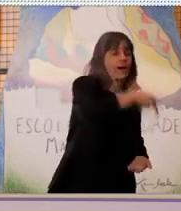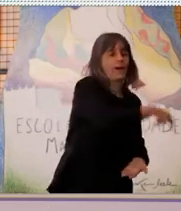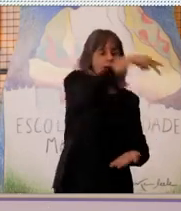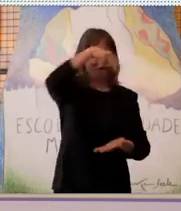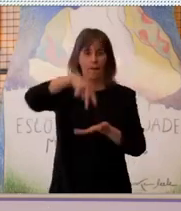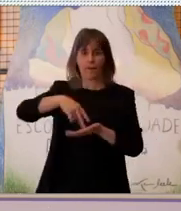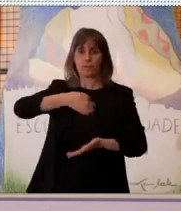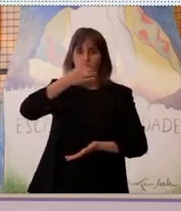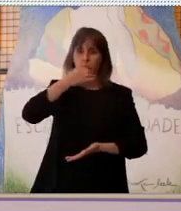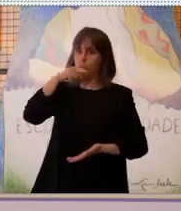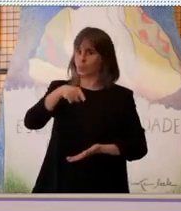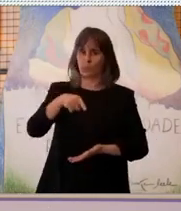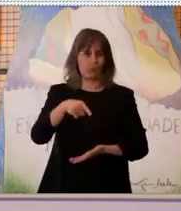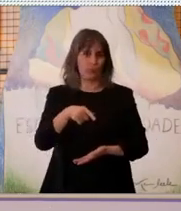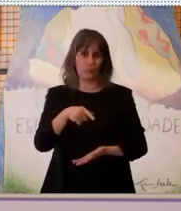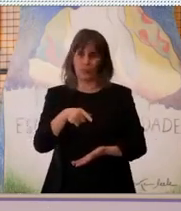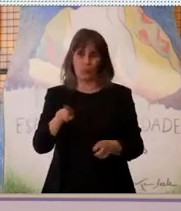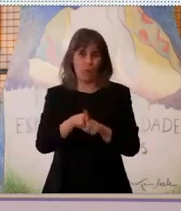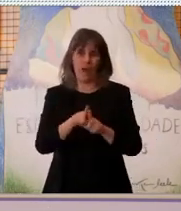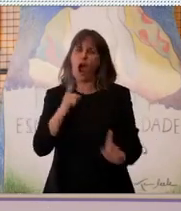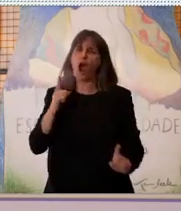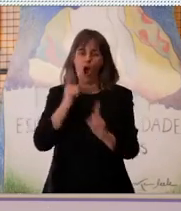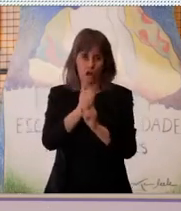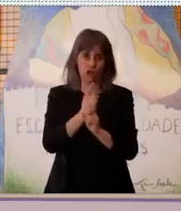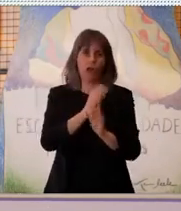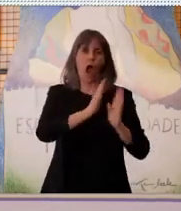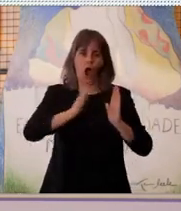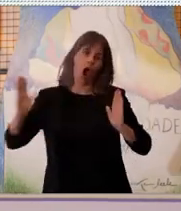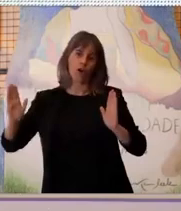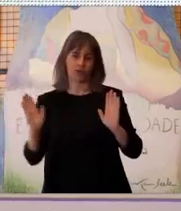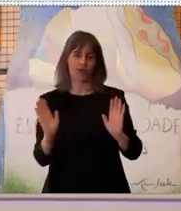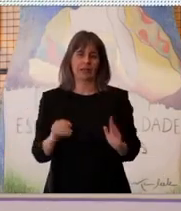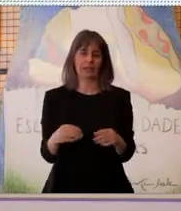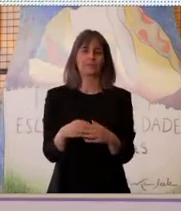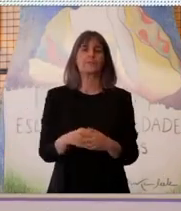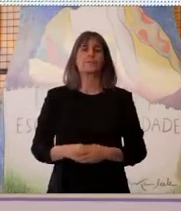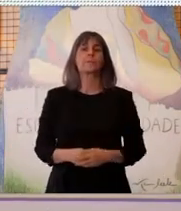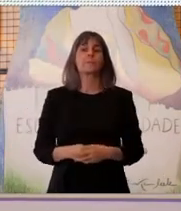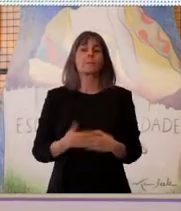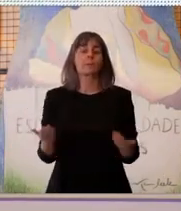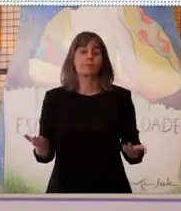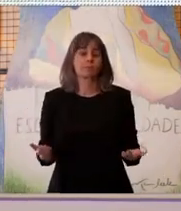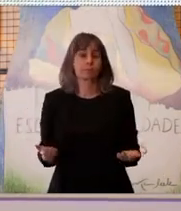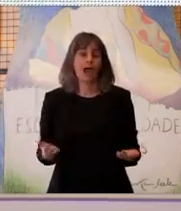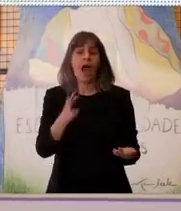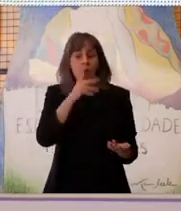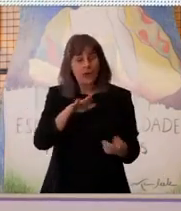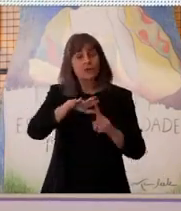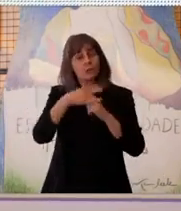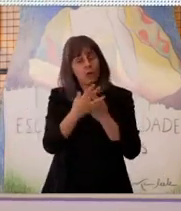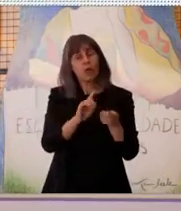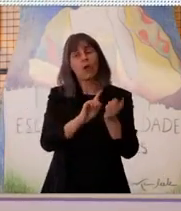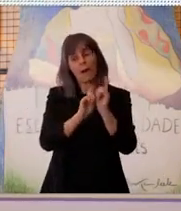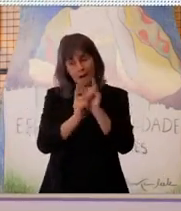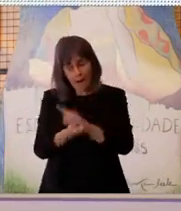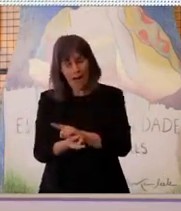persona que no debía tomarla Y eso de alguna manera Bueno no es que claro que ha cambiado obviamente pero